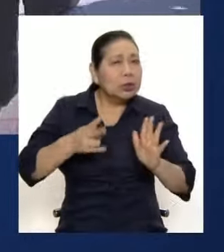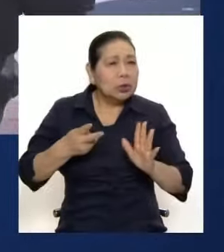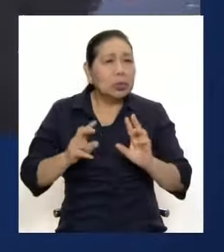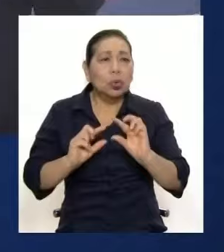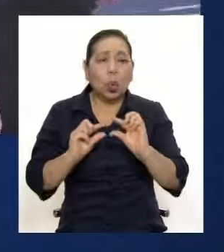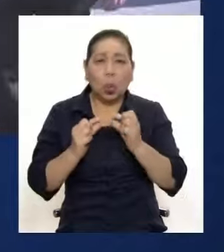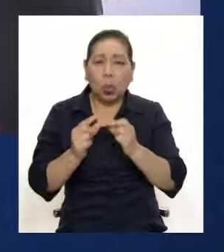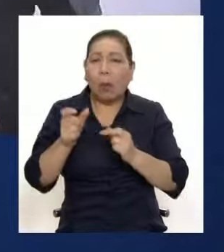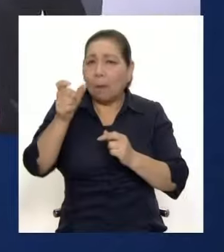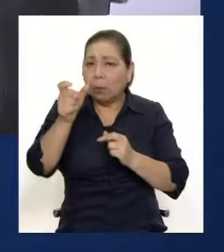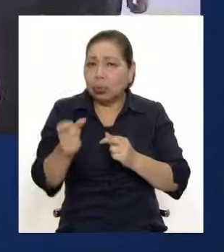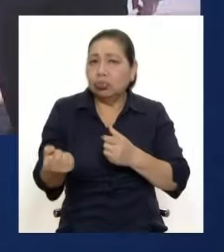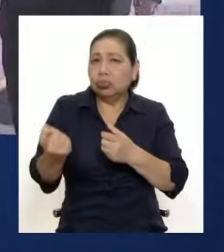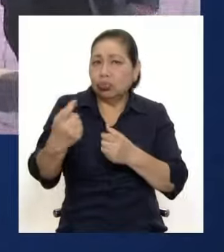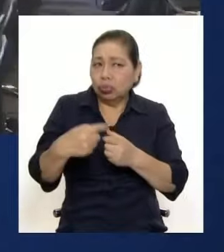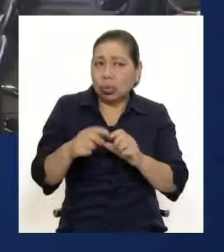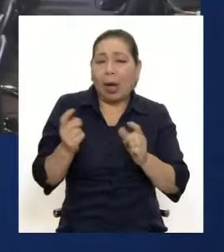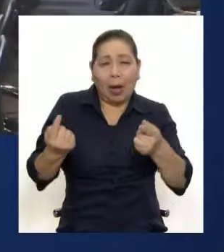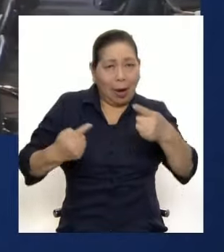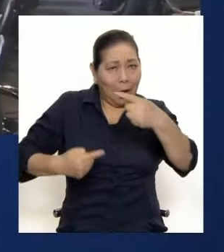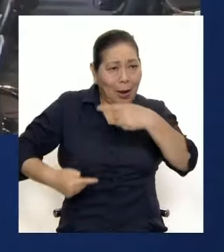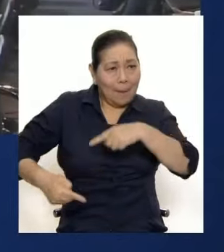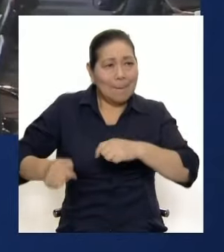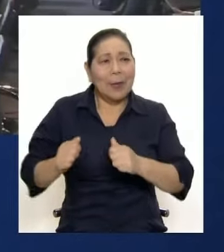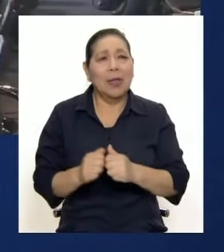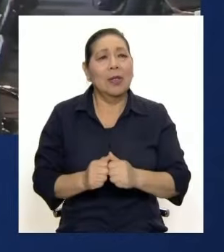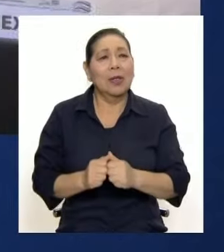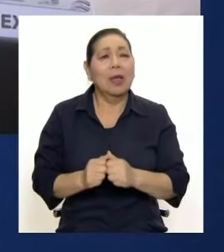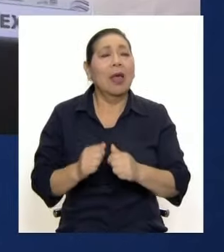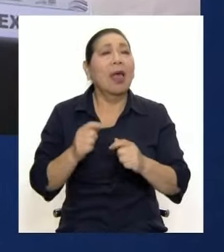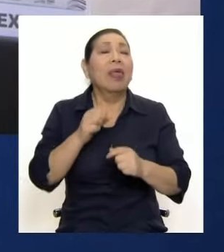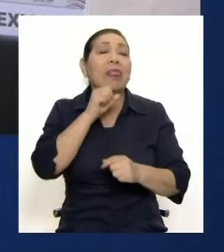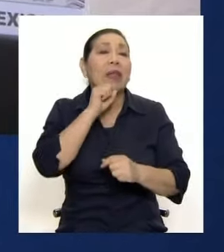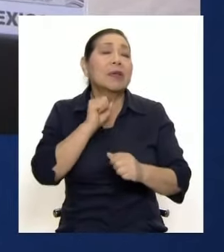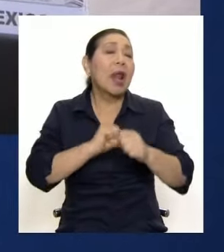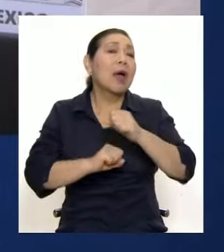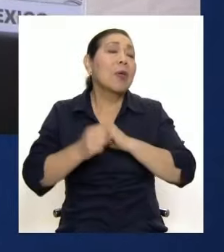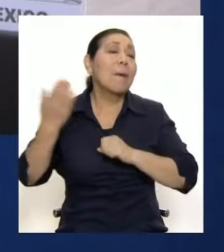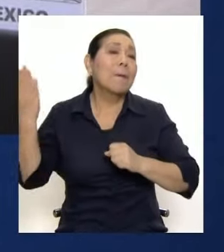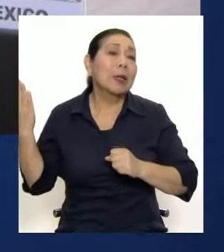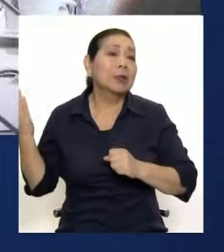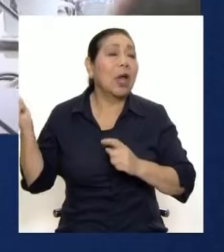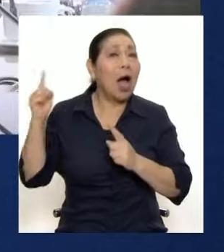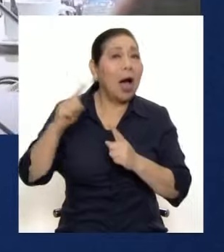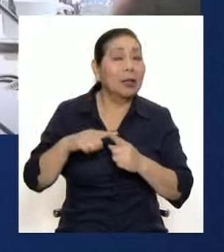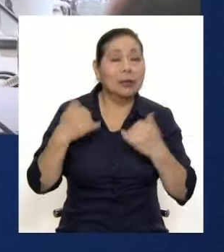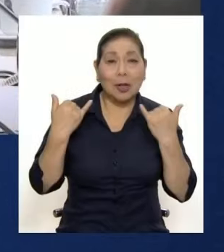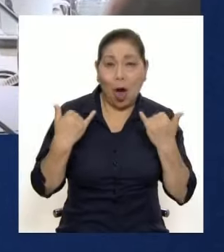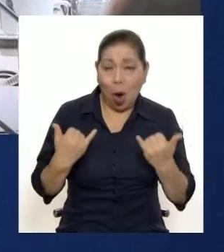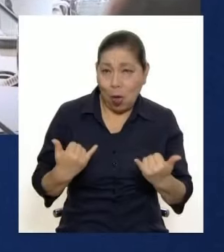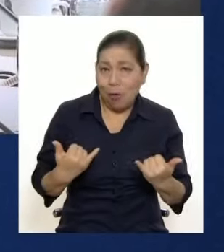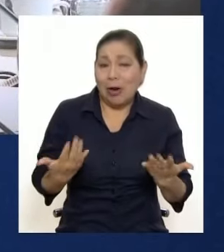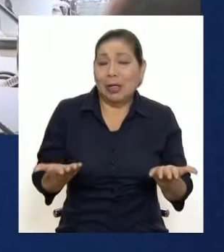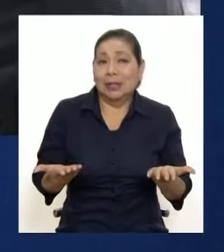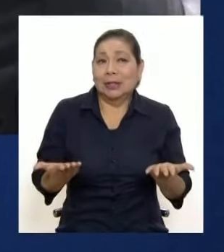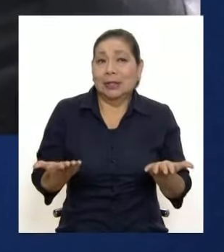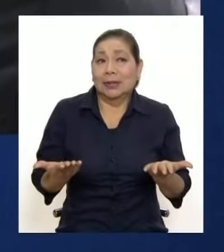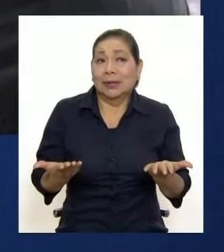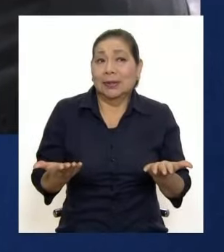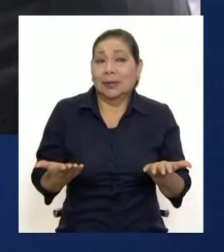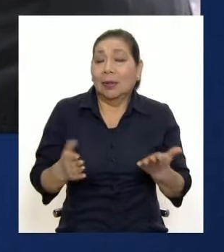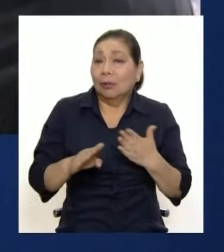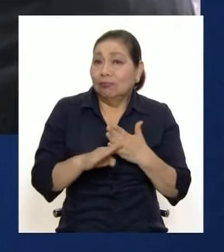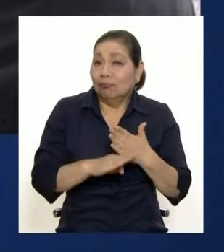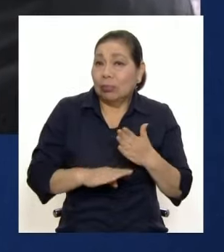delegados 7600 delegados han venido desde diciembre del año pasado hasta ahora y ahora tenemos